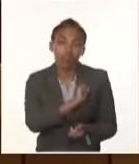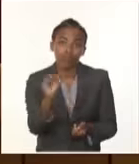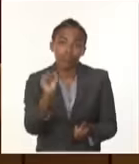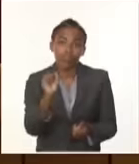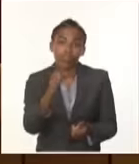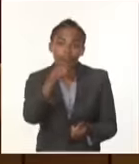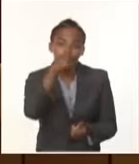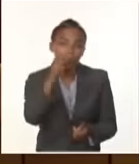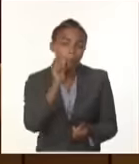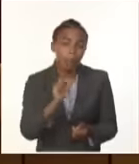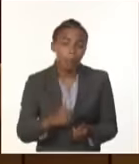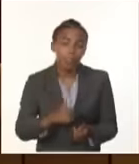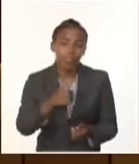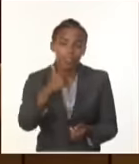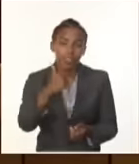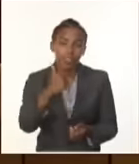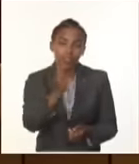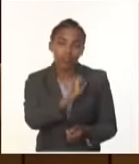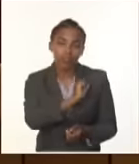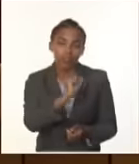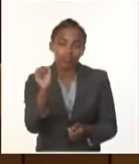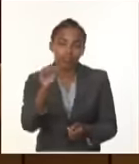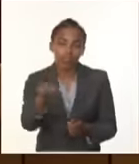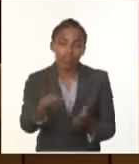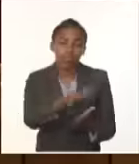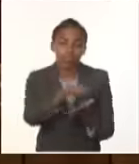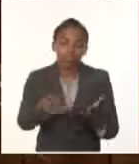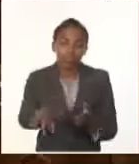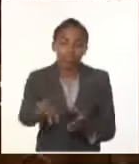venideras elecciones presidenciales.